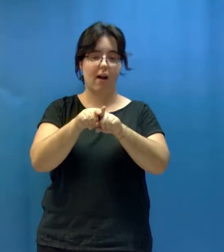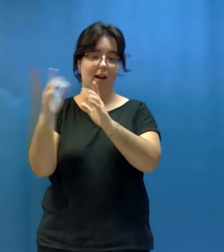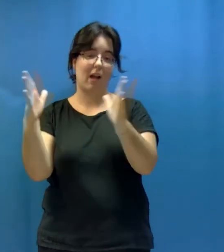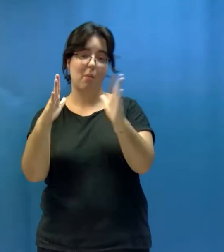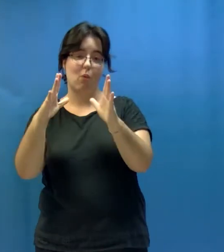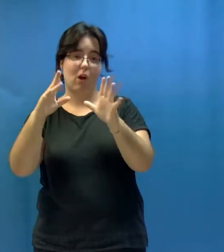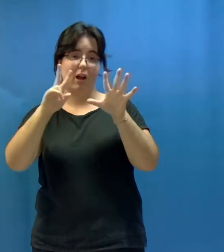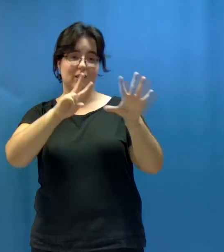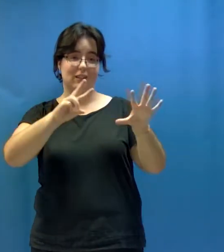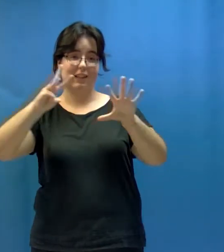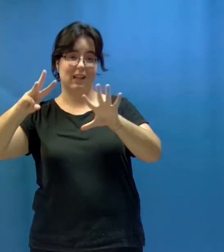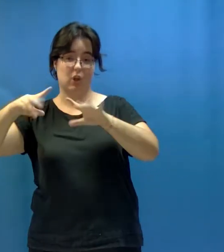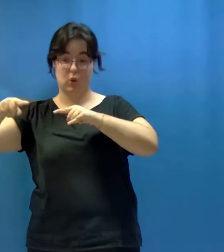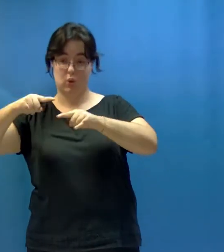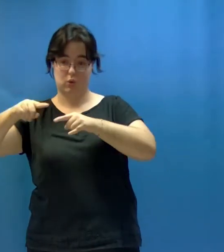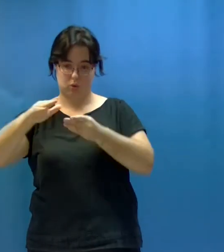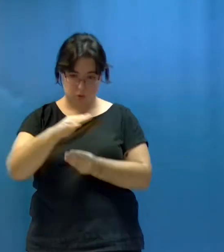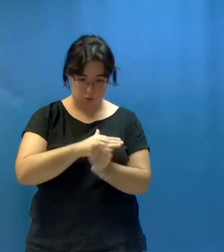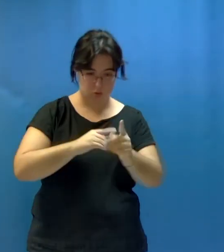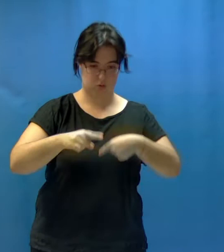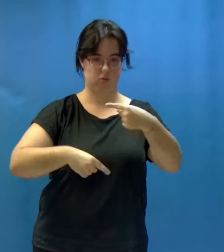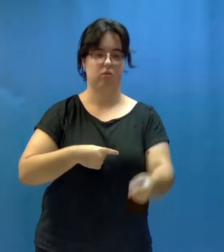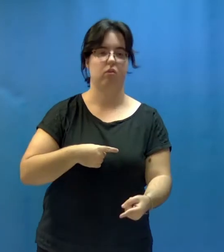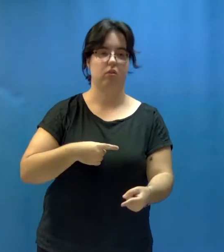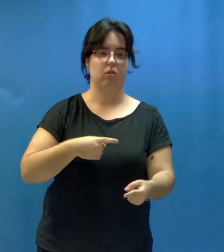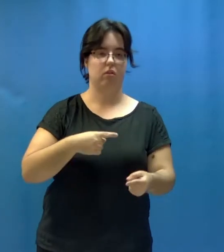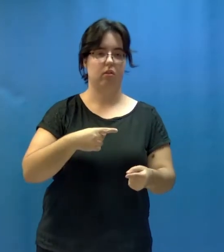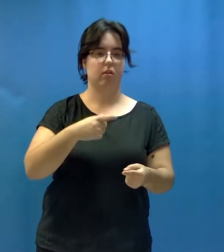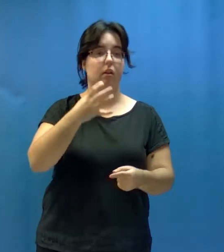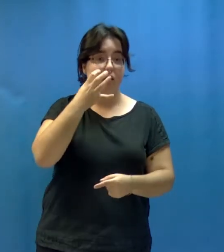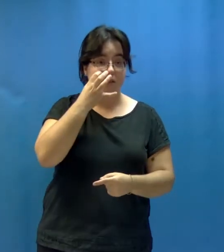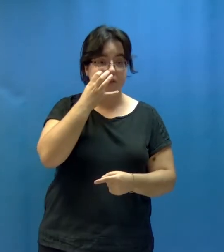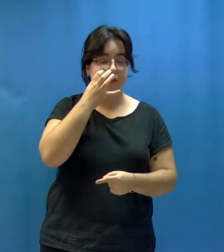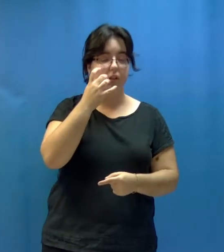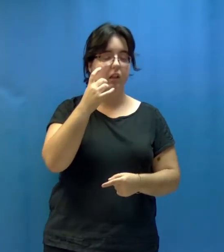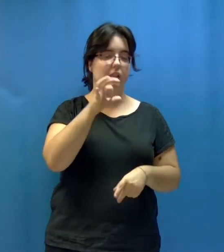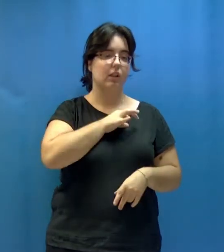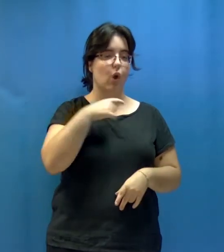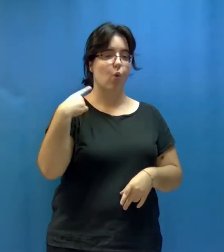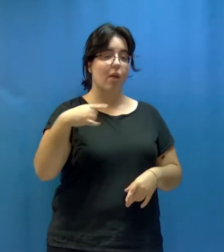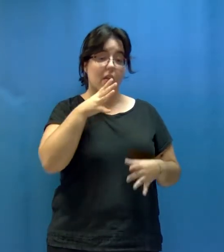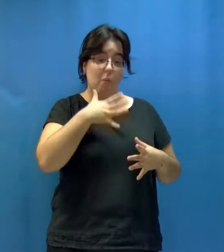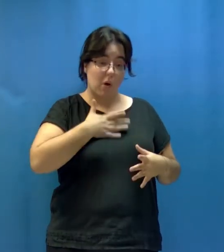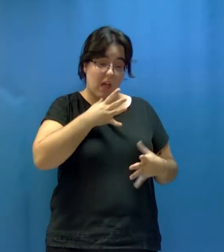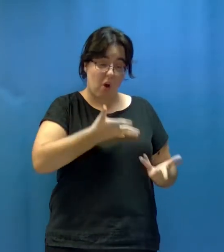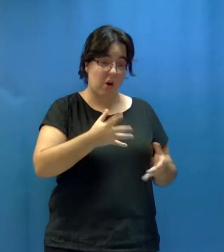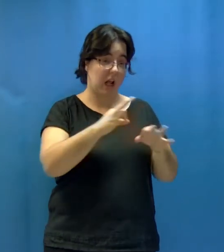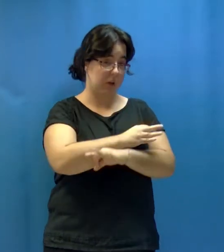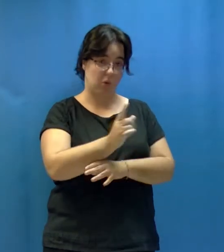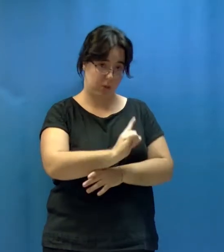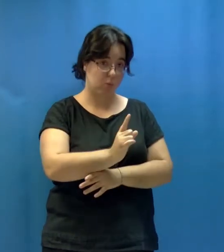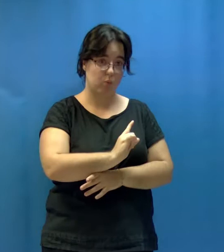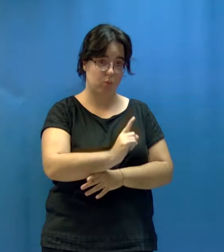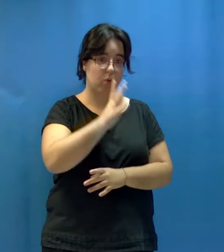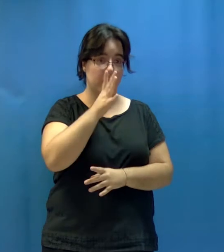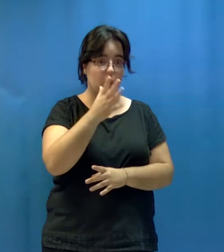detrás de nosotros está el generalísimo. Y mire, señora Ruiz, puede que esta vez no se equivoquen, porque creo que